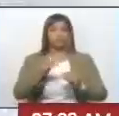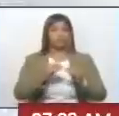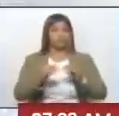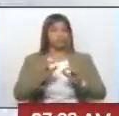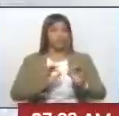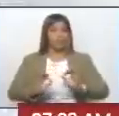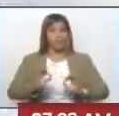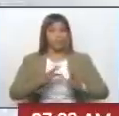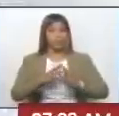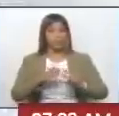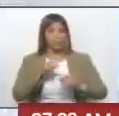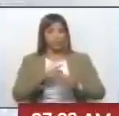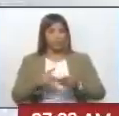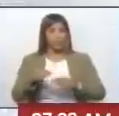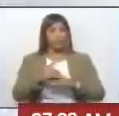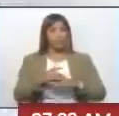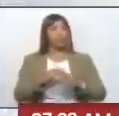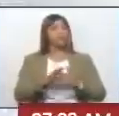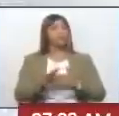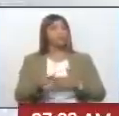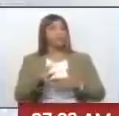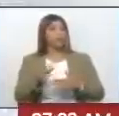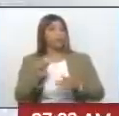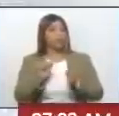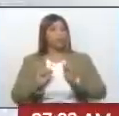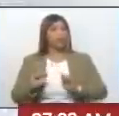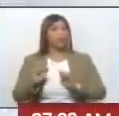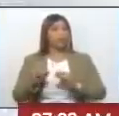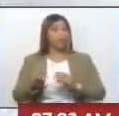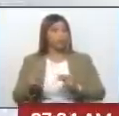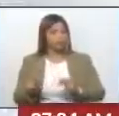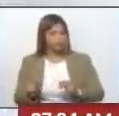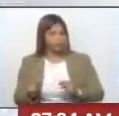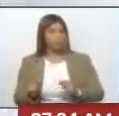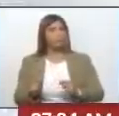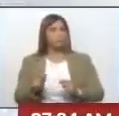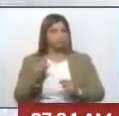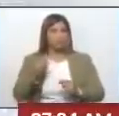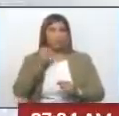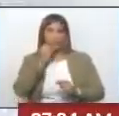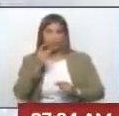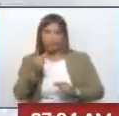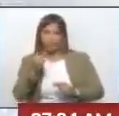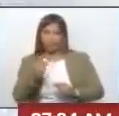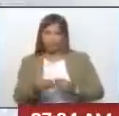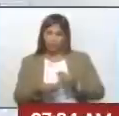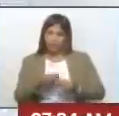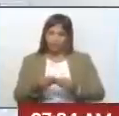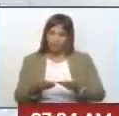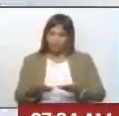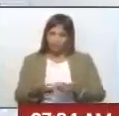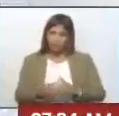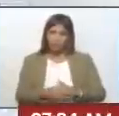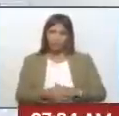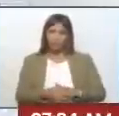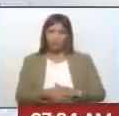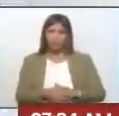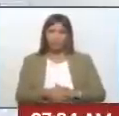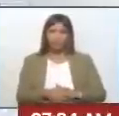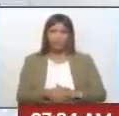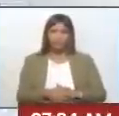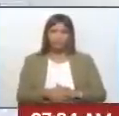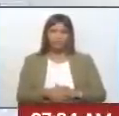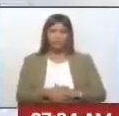Santa Rosa y por supuesto de su magnífico rector o rector magnífico, como se dice en